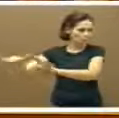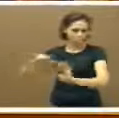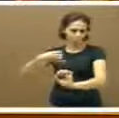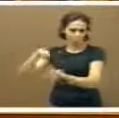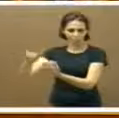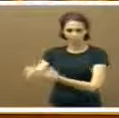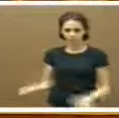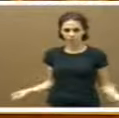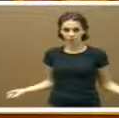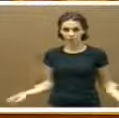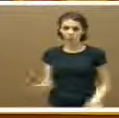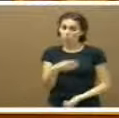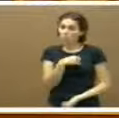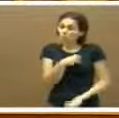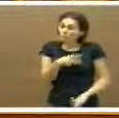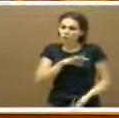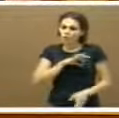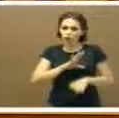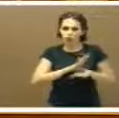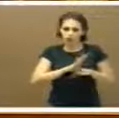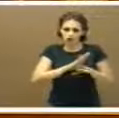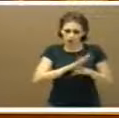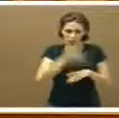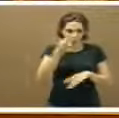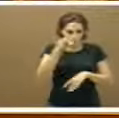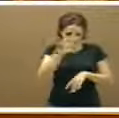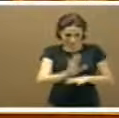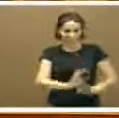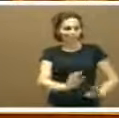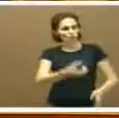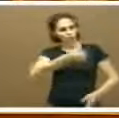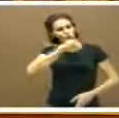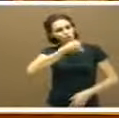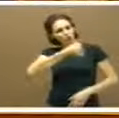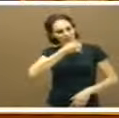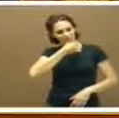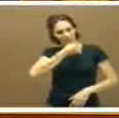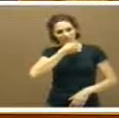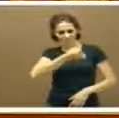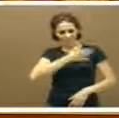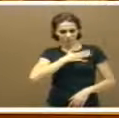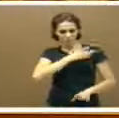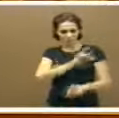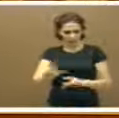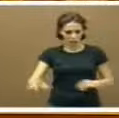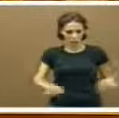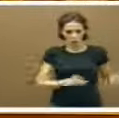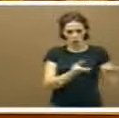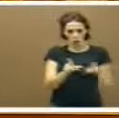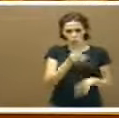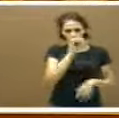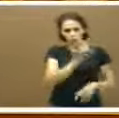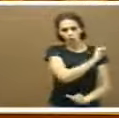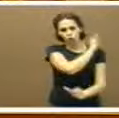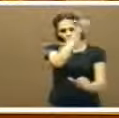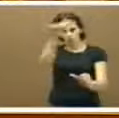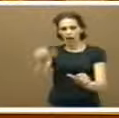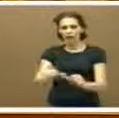pena, es una pena, señor consejero, que los socialistas de esta región hayan tenido tantos años